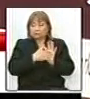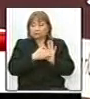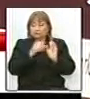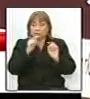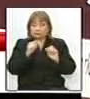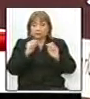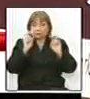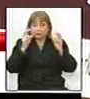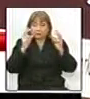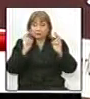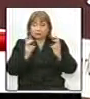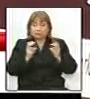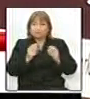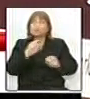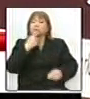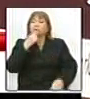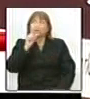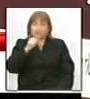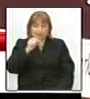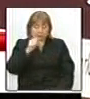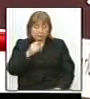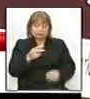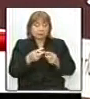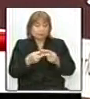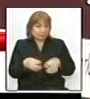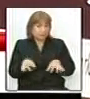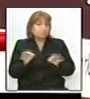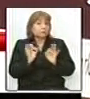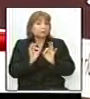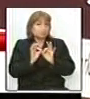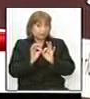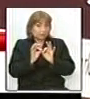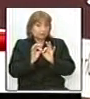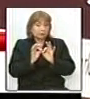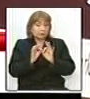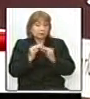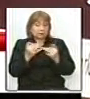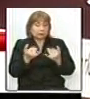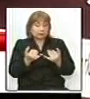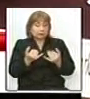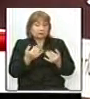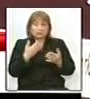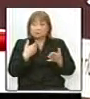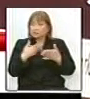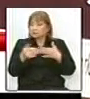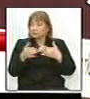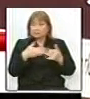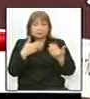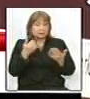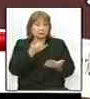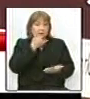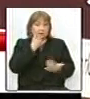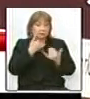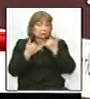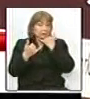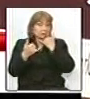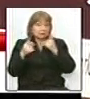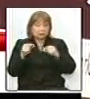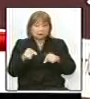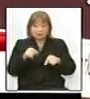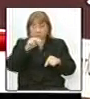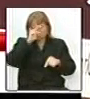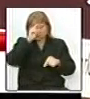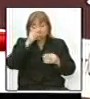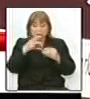este tema sí es un tema importante. Porque hoy, a pesar de todo lo que sucede en el Perú, en la lucha contra